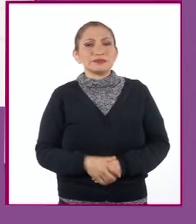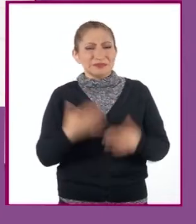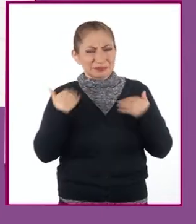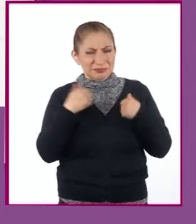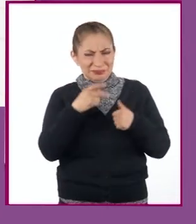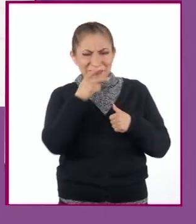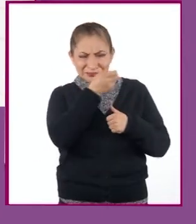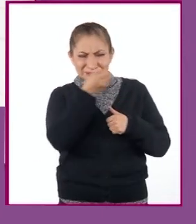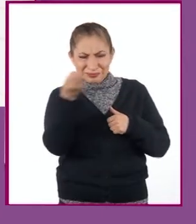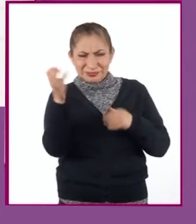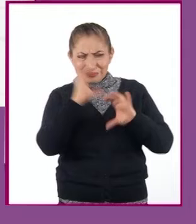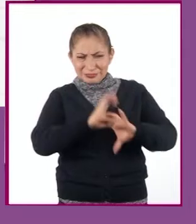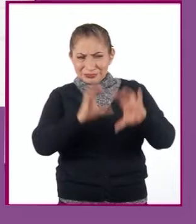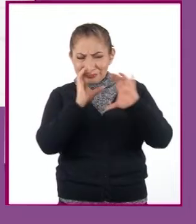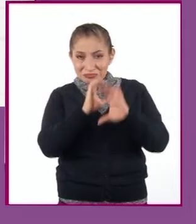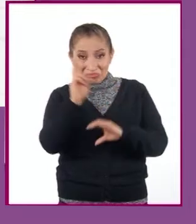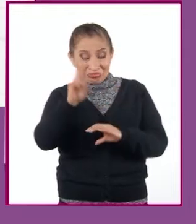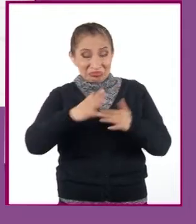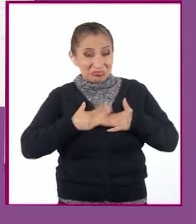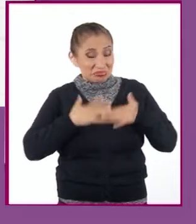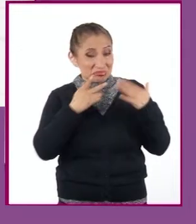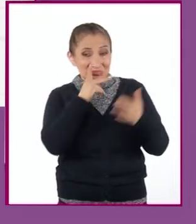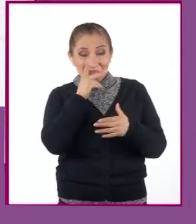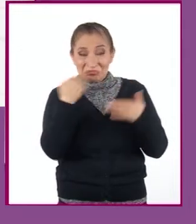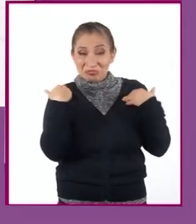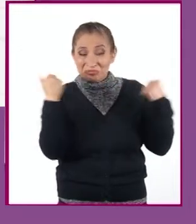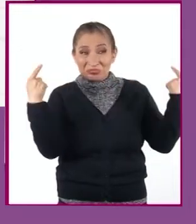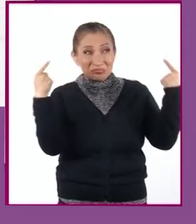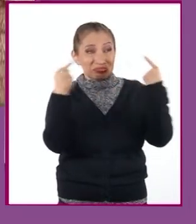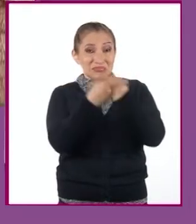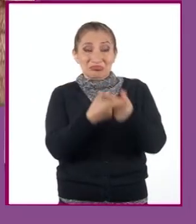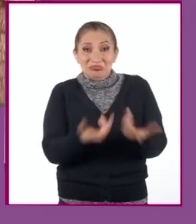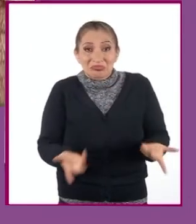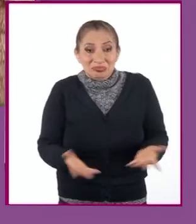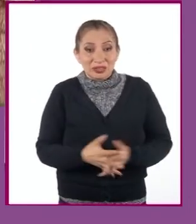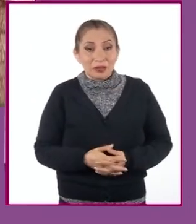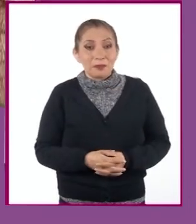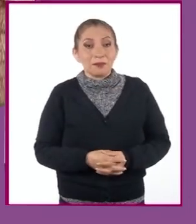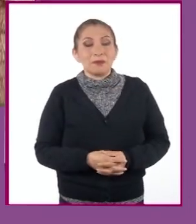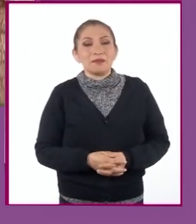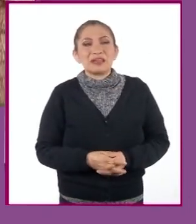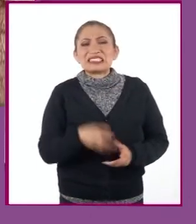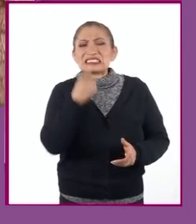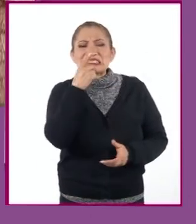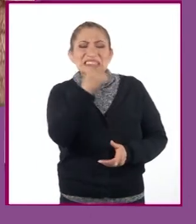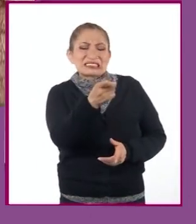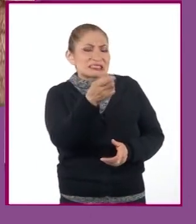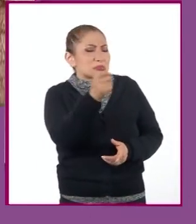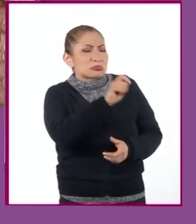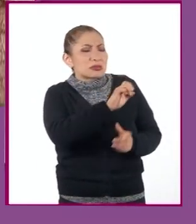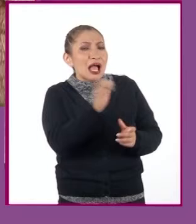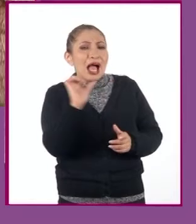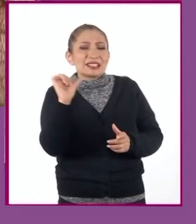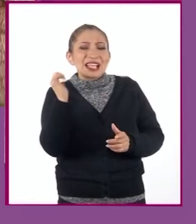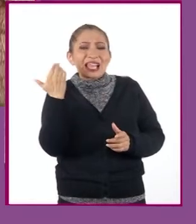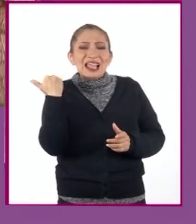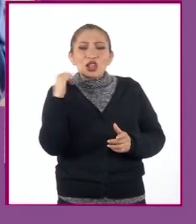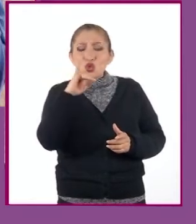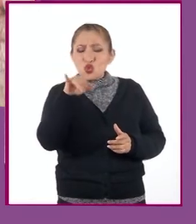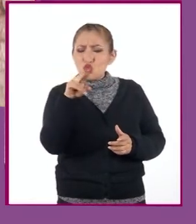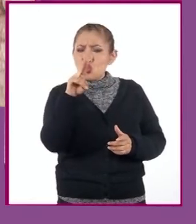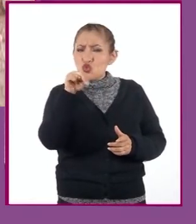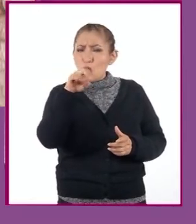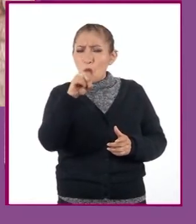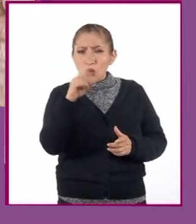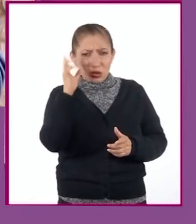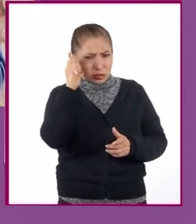¿Entendieron la letra de la canción? Honestamente hay varias palabras que no entendí. ¿Qué querrá decir hace rato que te juno?